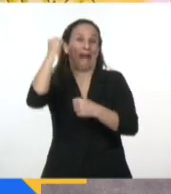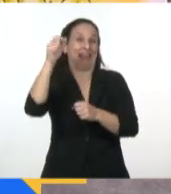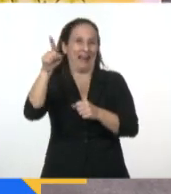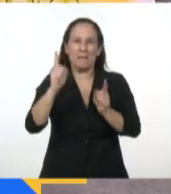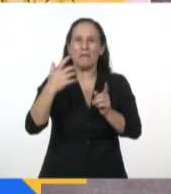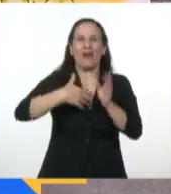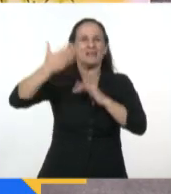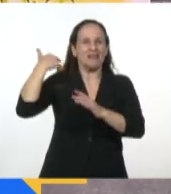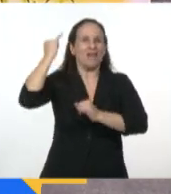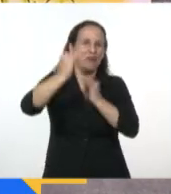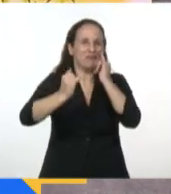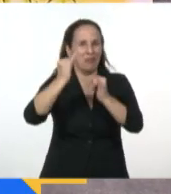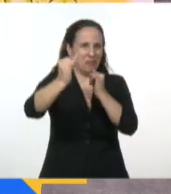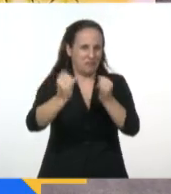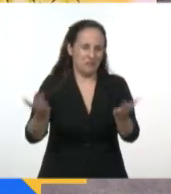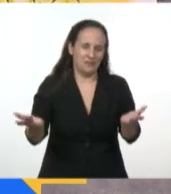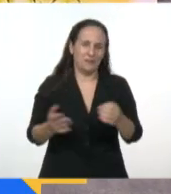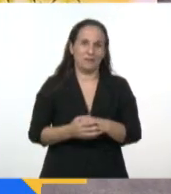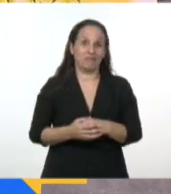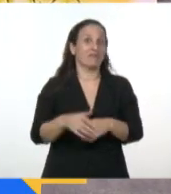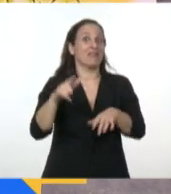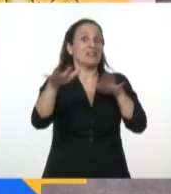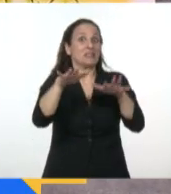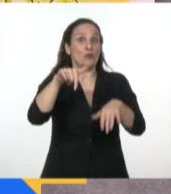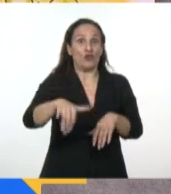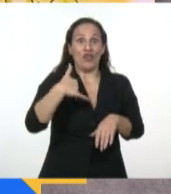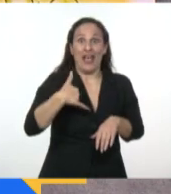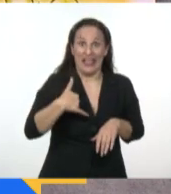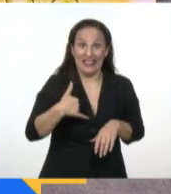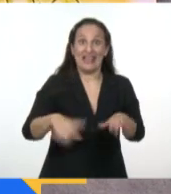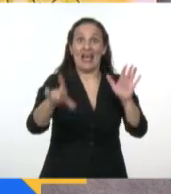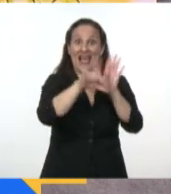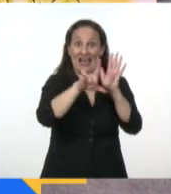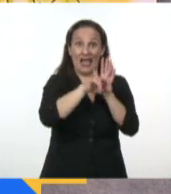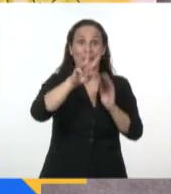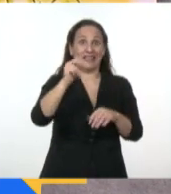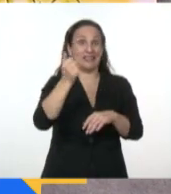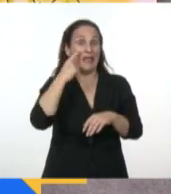pasadas. Bueno, en el caso de Argentina se creó una ley, que es la ley